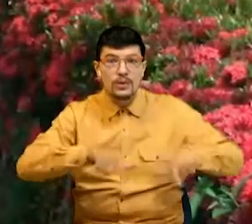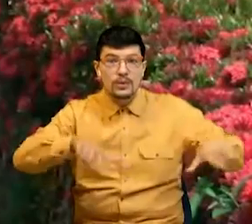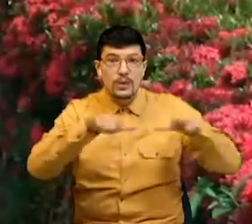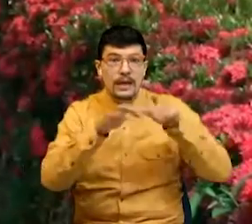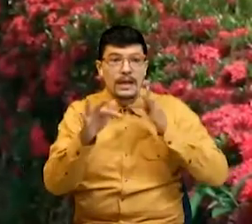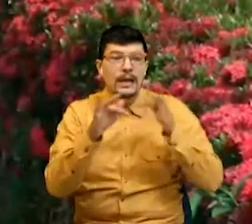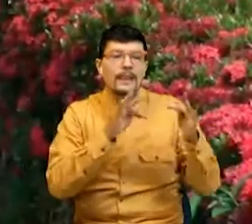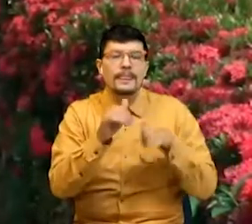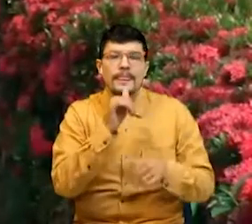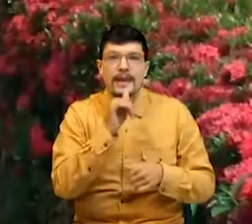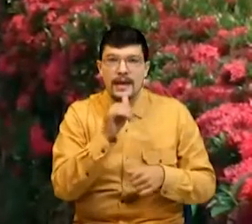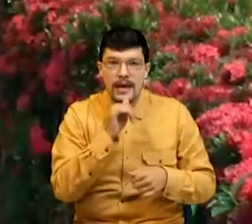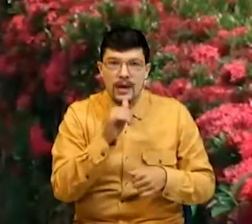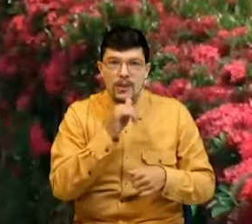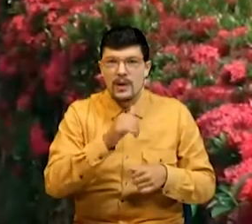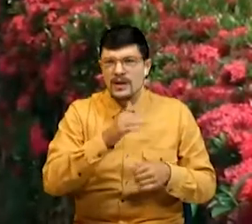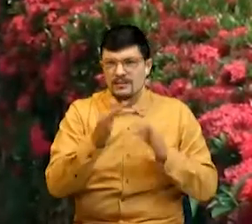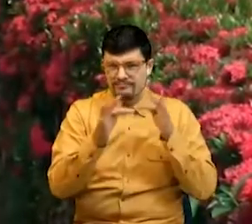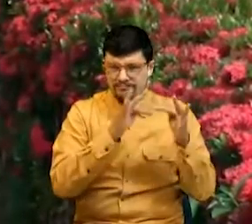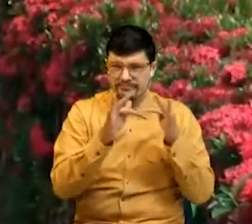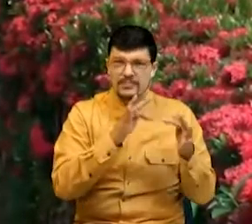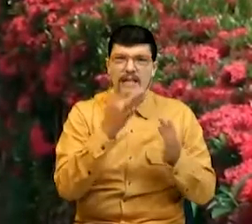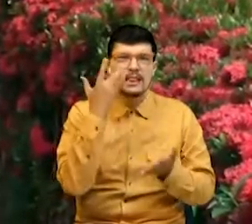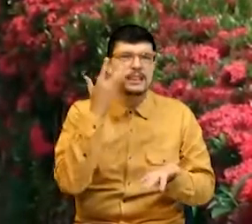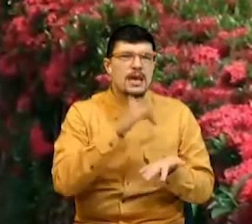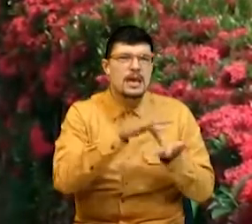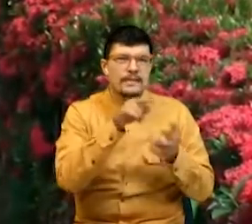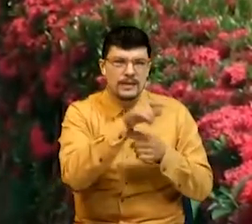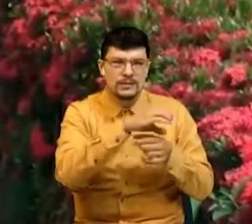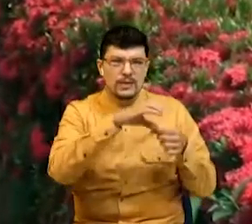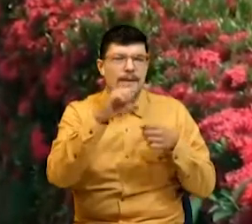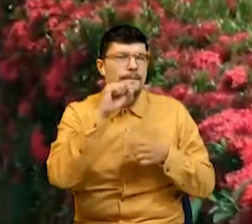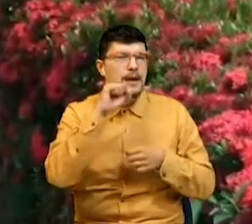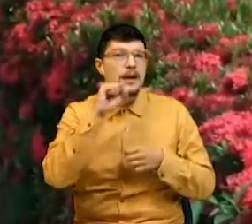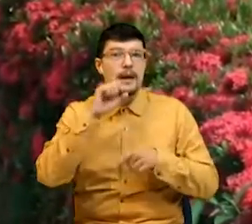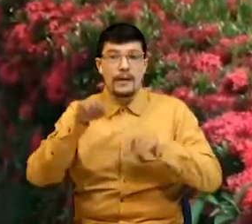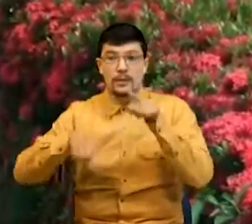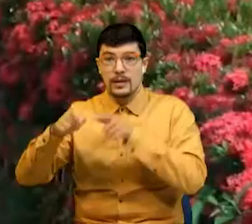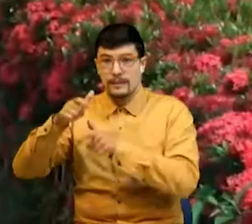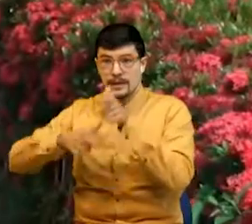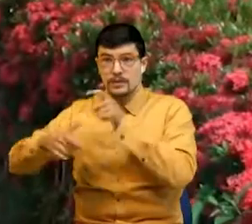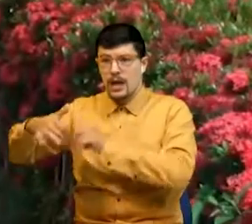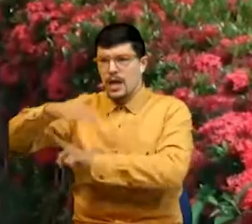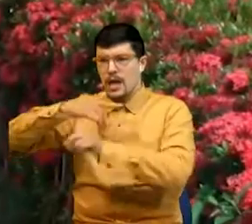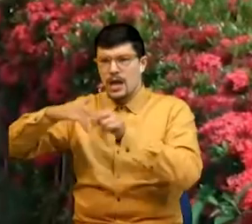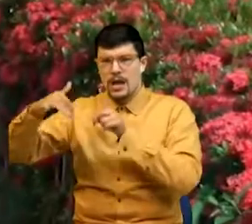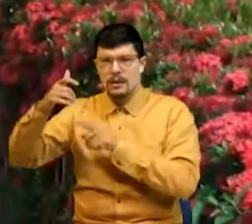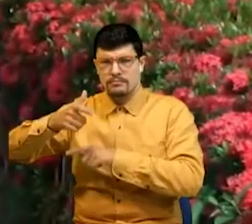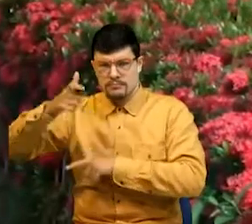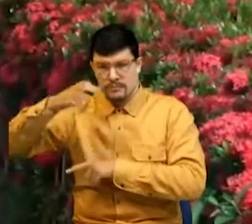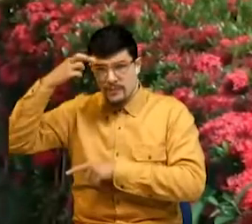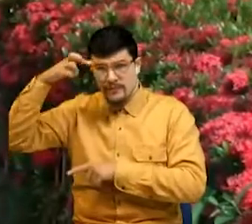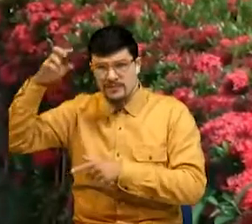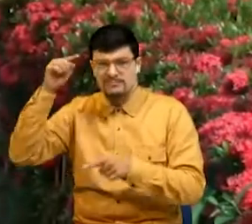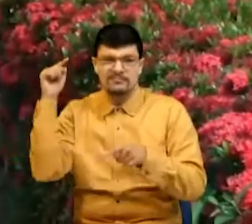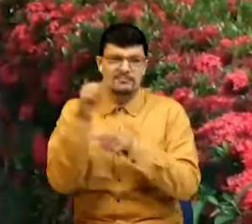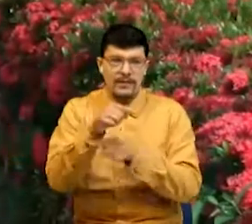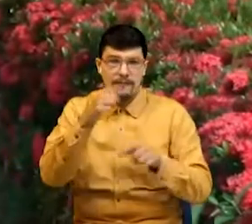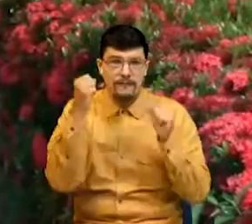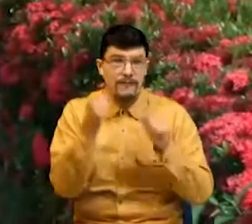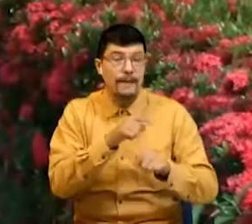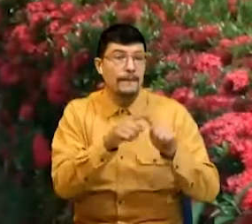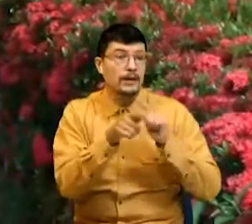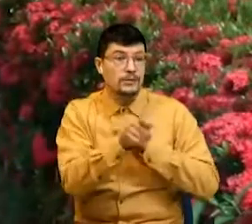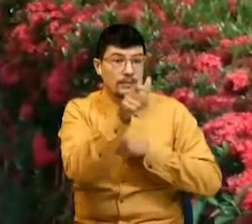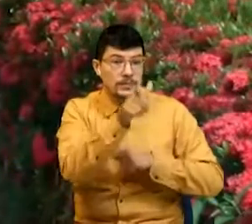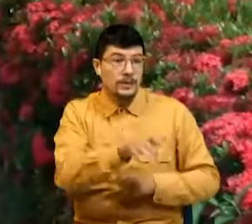de aguas residuales en Barranca Bermeja. Hay ambientalistas que están haciendo duros cuestionamientos, mientras que el alcalde Echeverry,